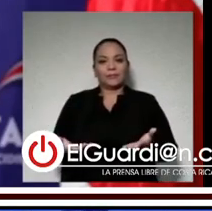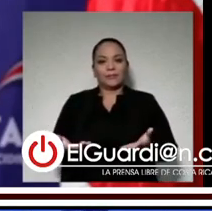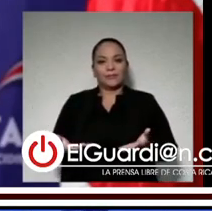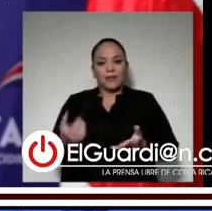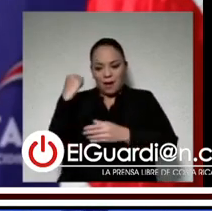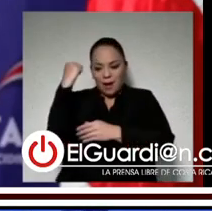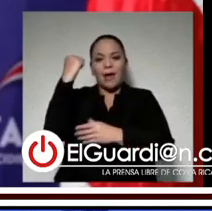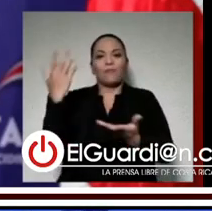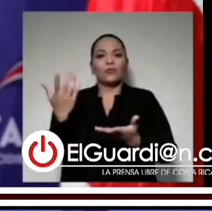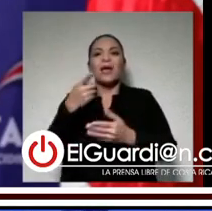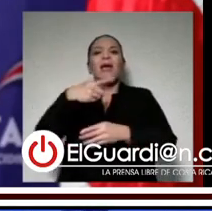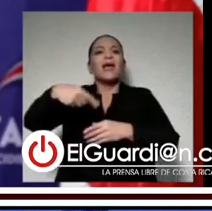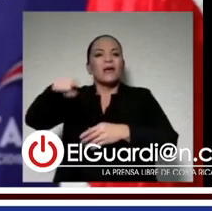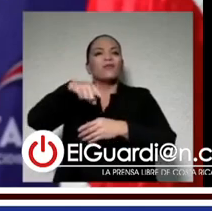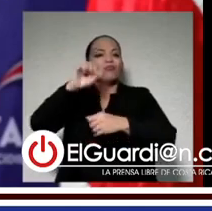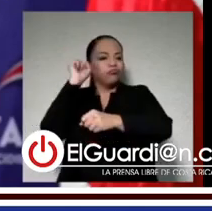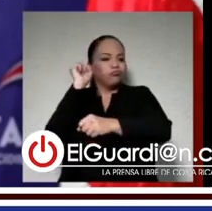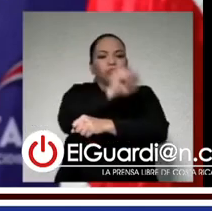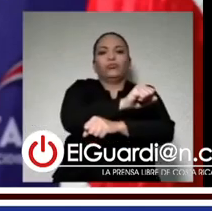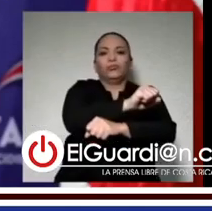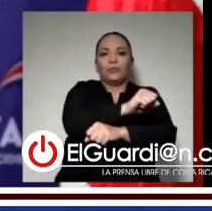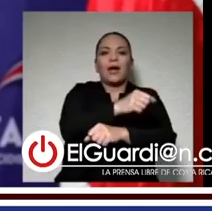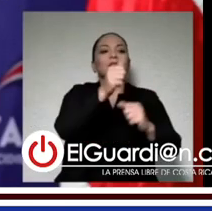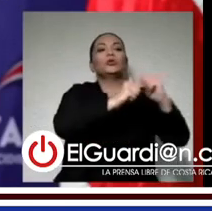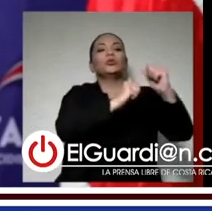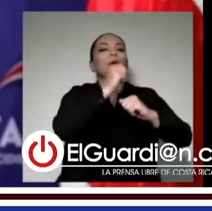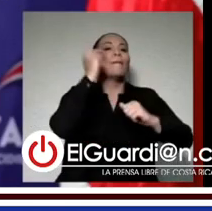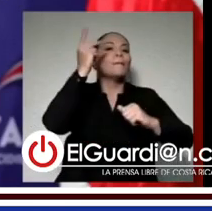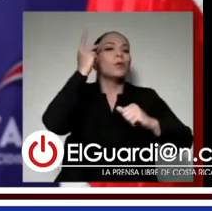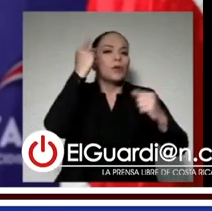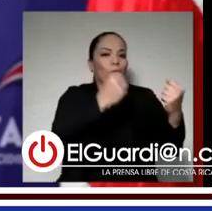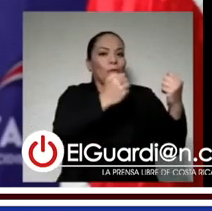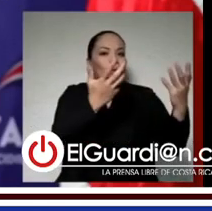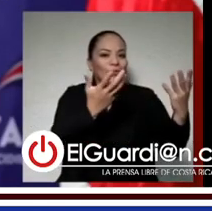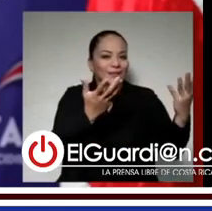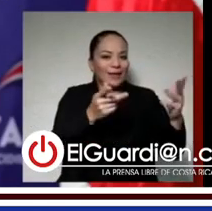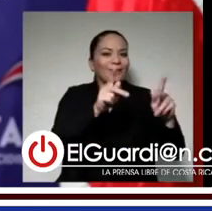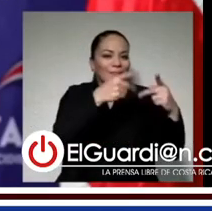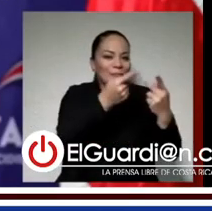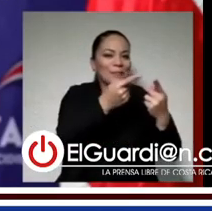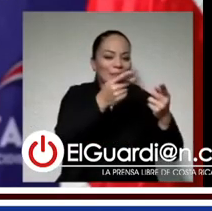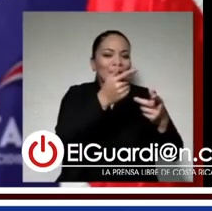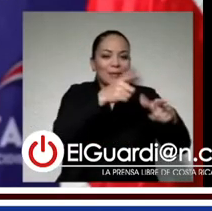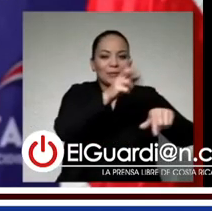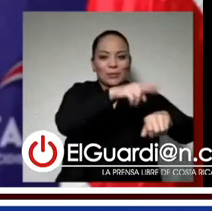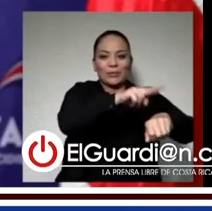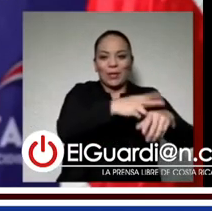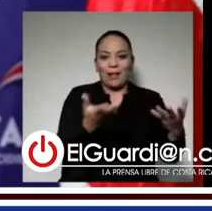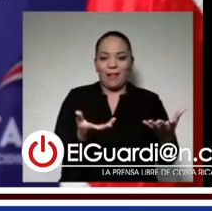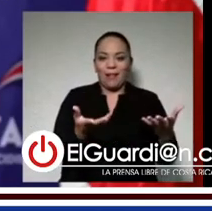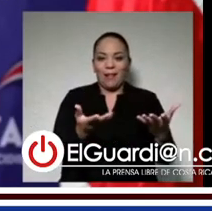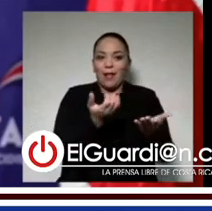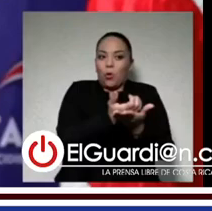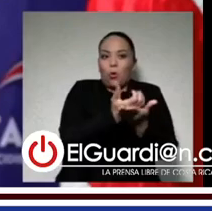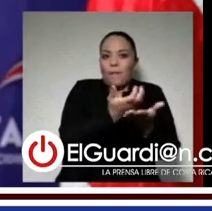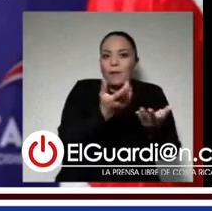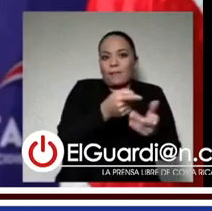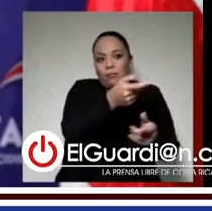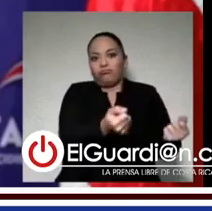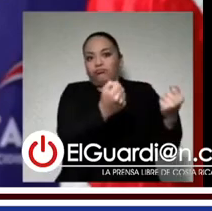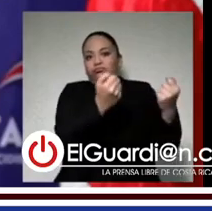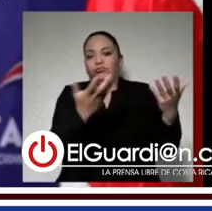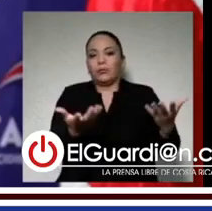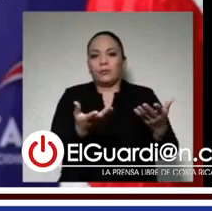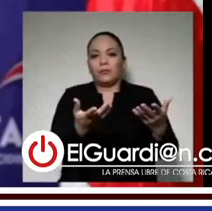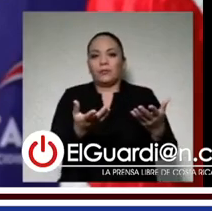más poderosas de este país en términos económicos y en términos organizacionales, y que derrotó a